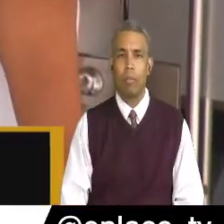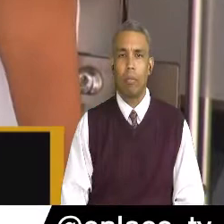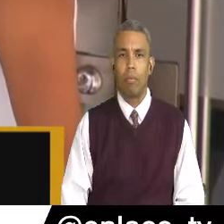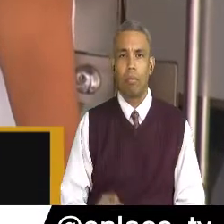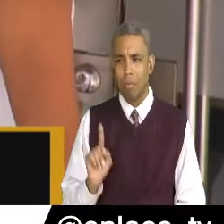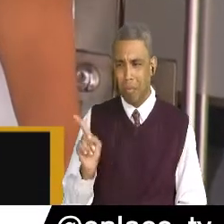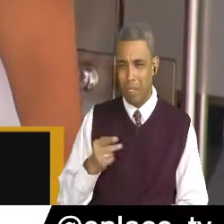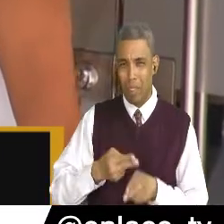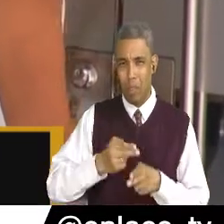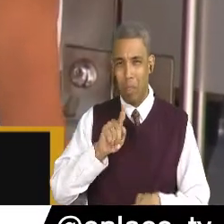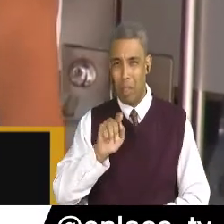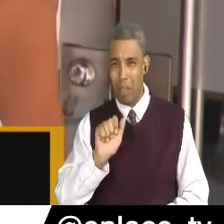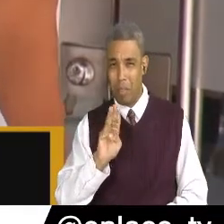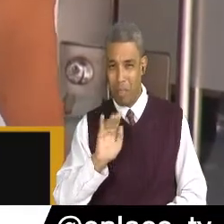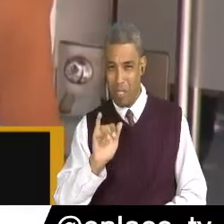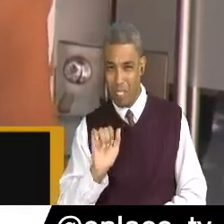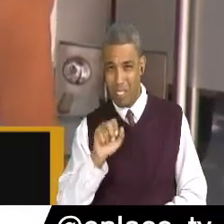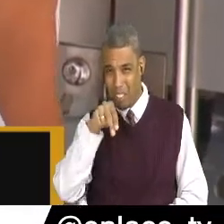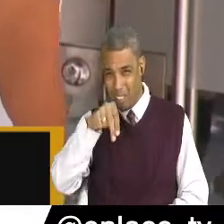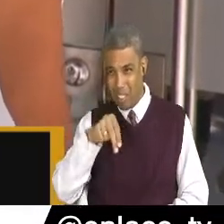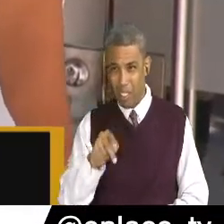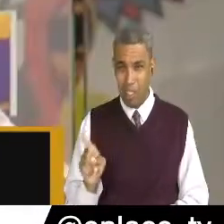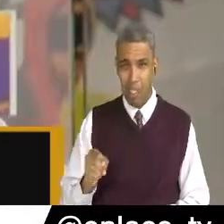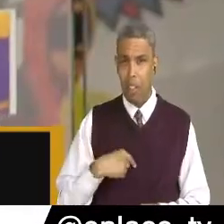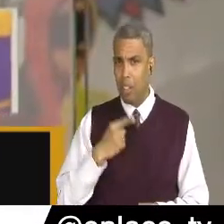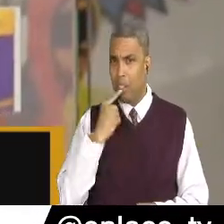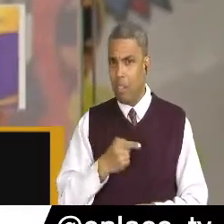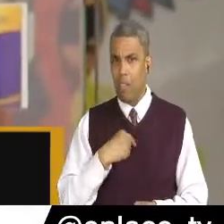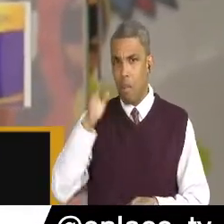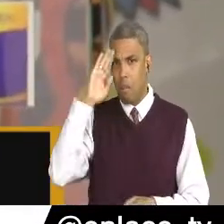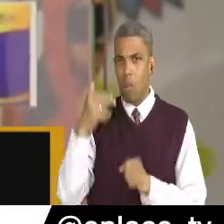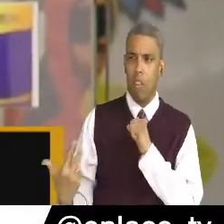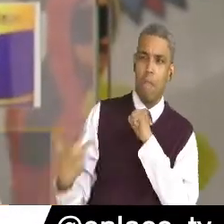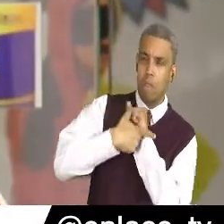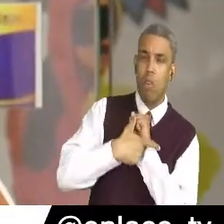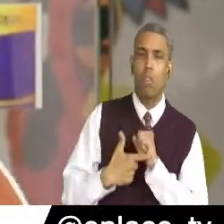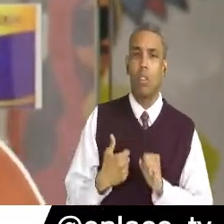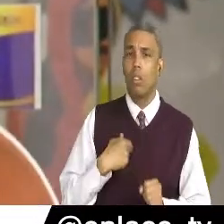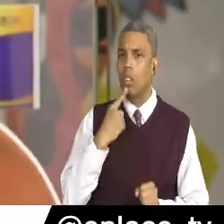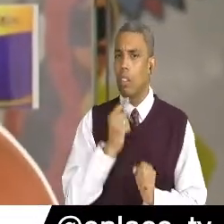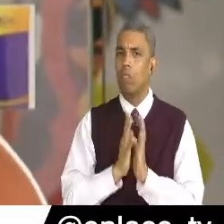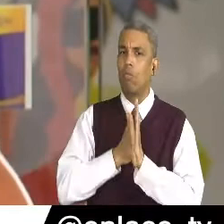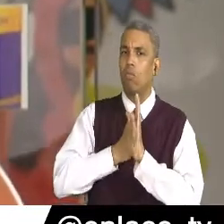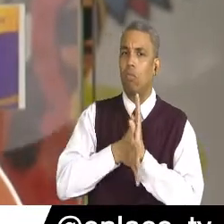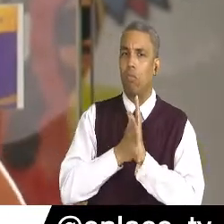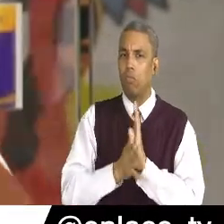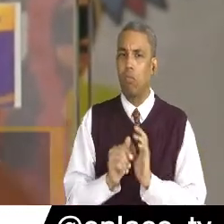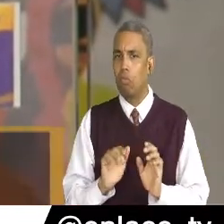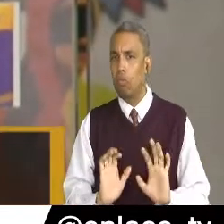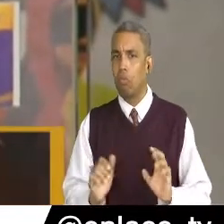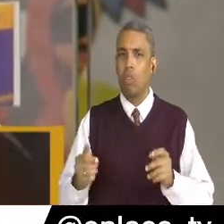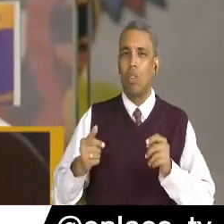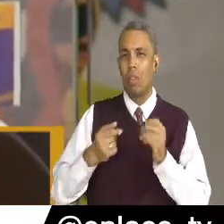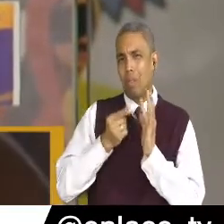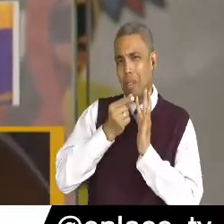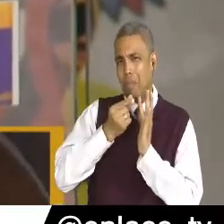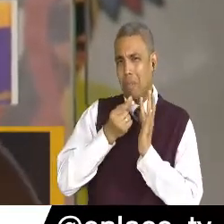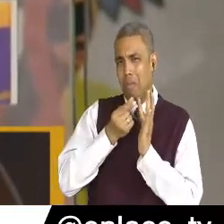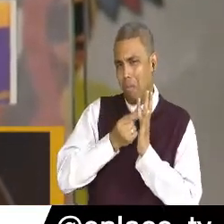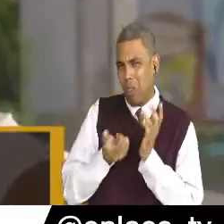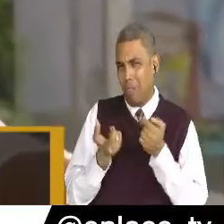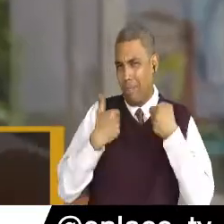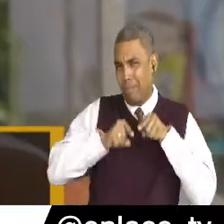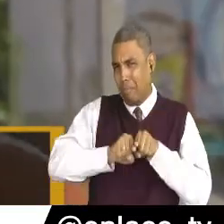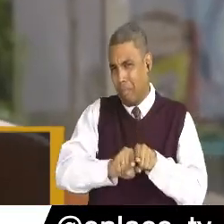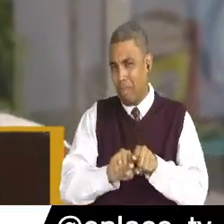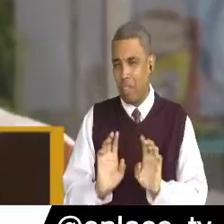Coronado asegura que fue víctima de abuso de autoridad por parte de la fuerza pública. El joven dio a conocer que se encontraba discutiendo con su compañera sentimental, que